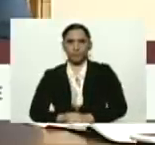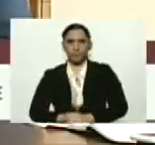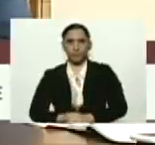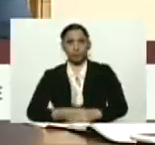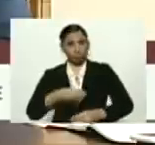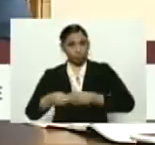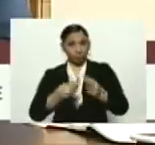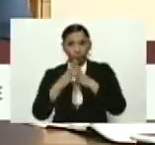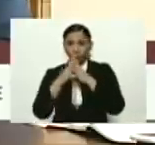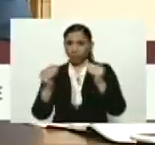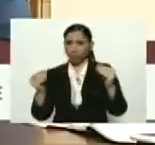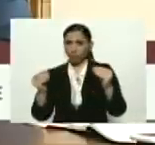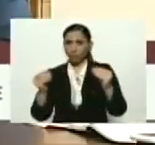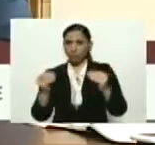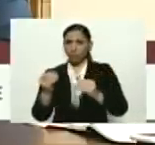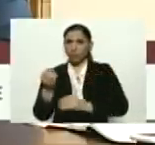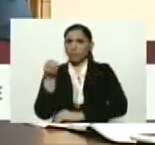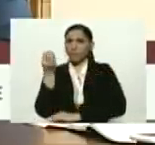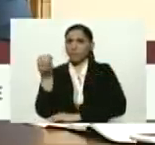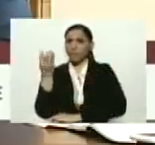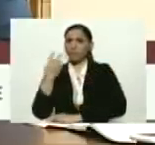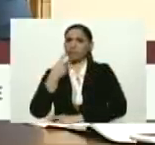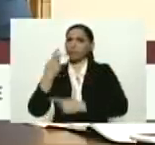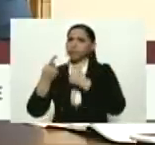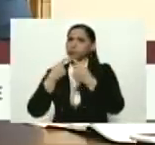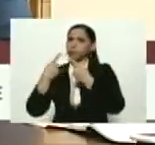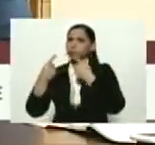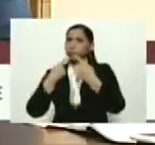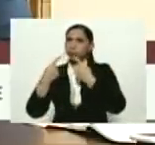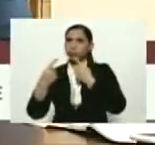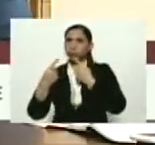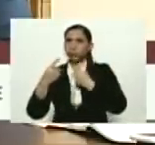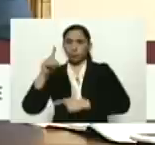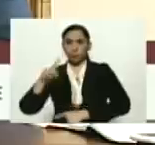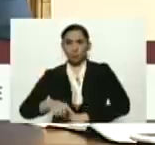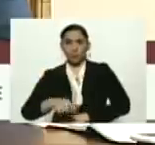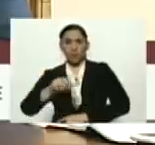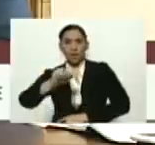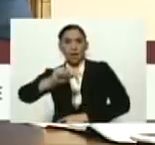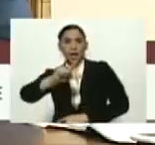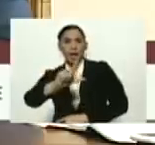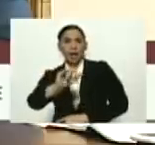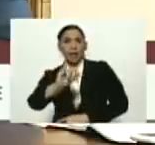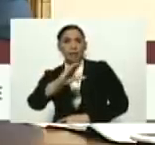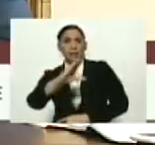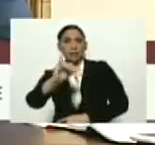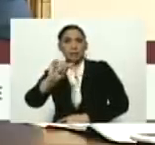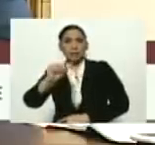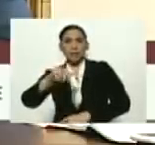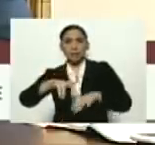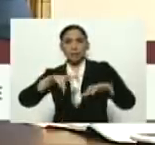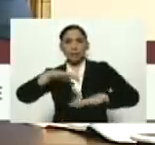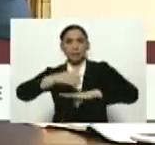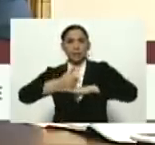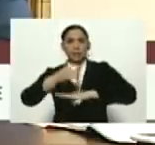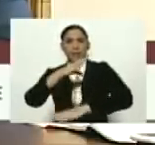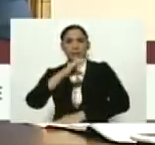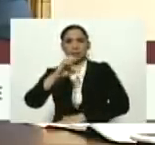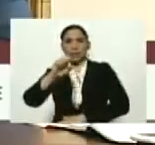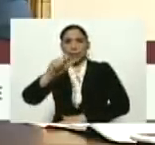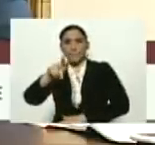hechas por todos los ponentes, hechas por Alicia Bárcenas, secretaria general de la CEPAL